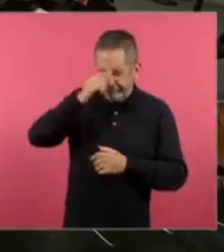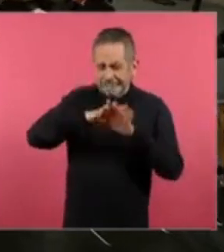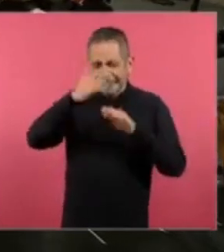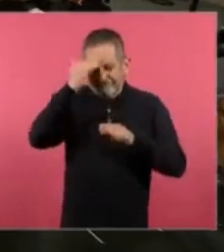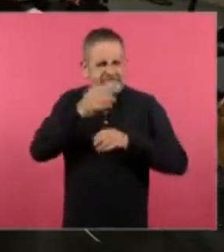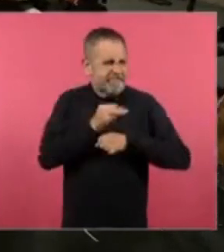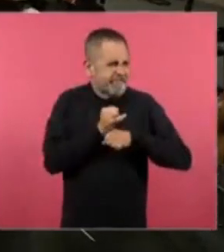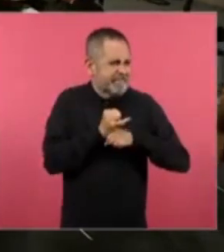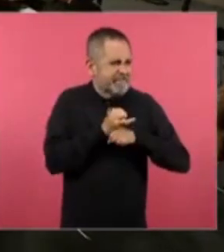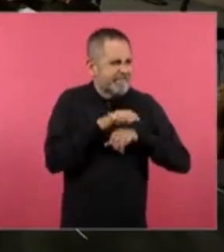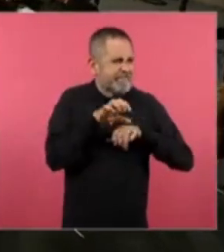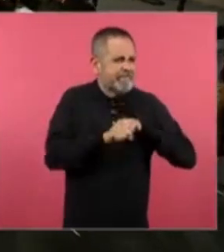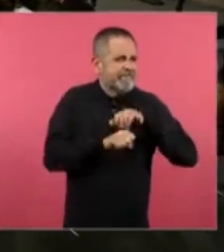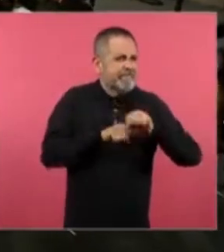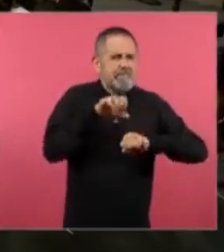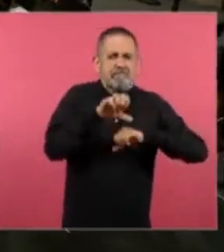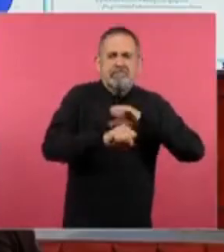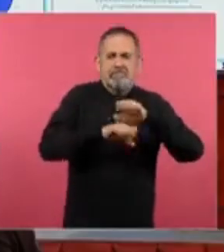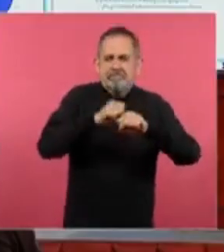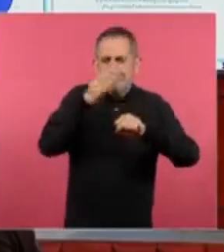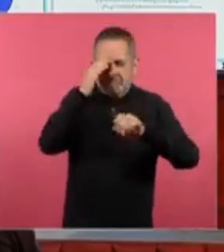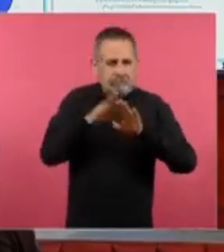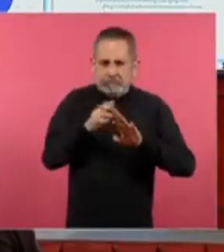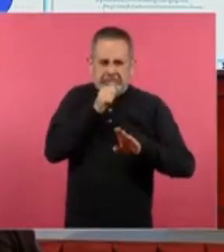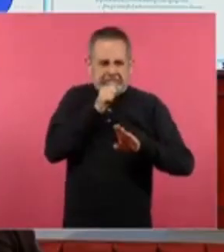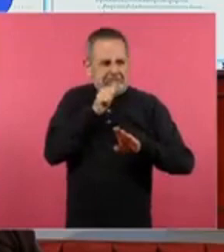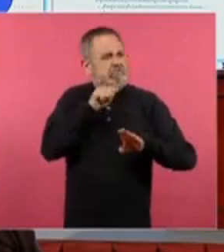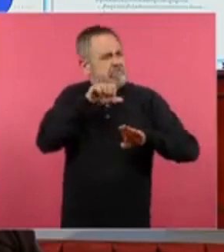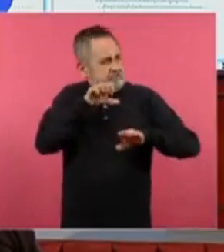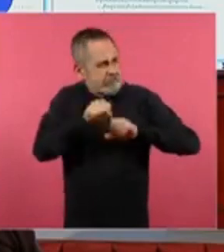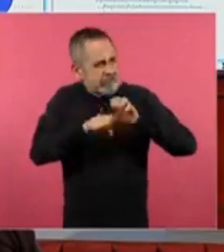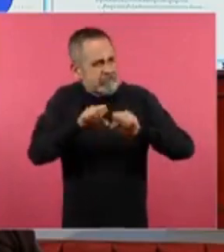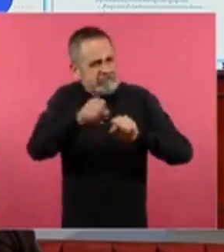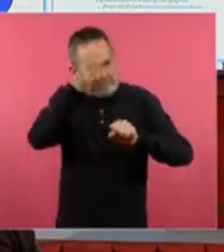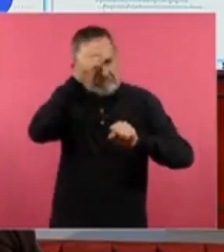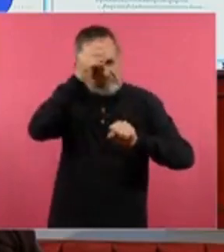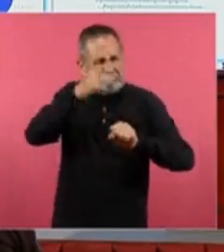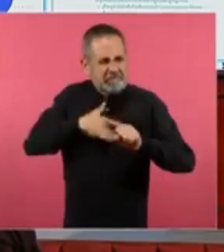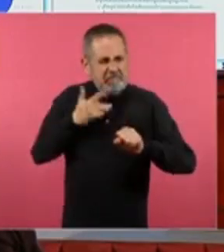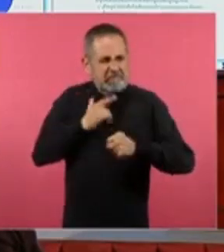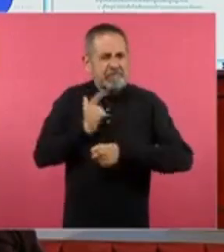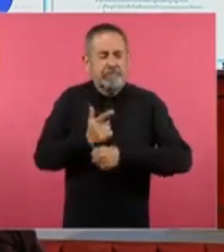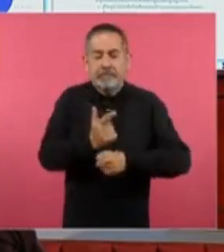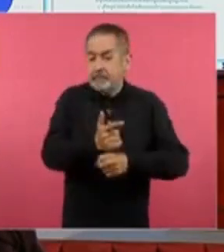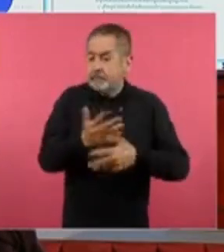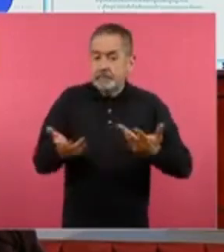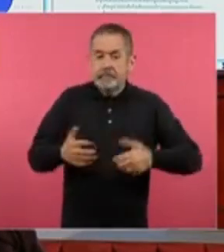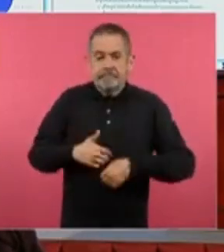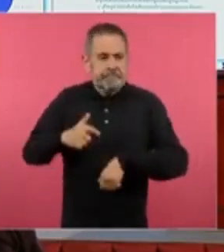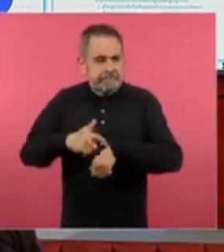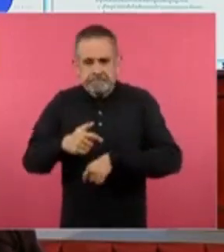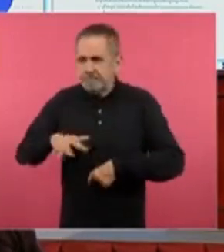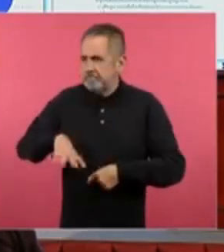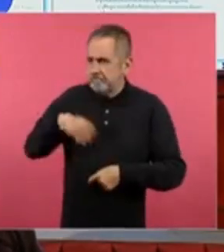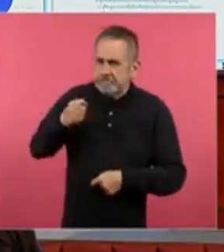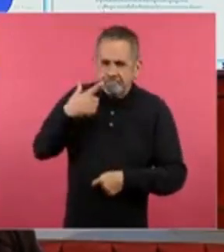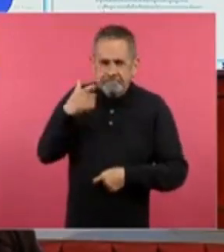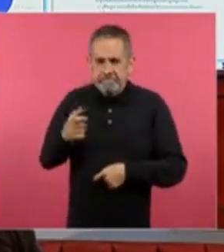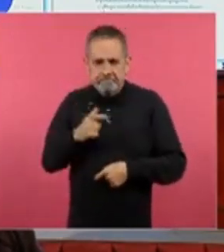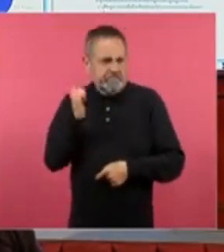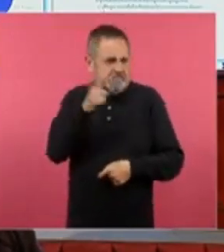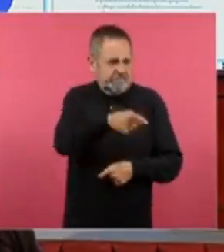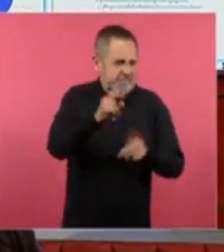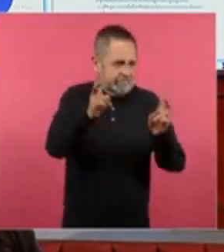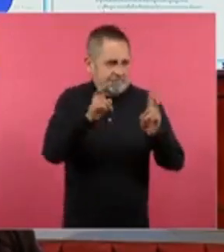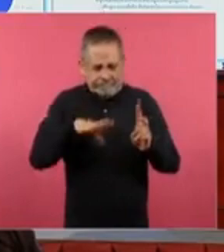Aprender a aplicarlo más adelante. Regulación del tiempo, identificación de esfuerzos para aprender